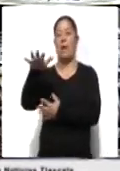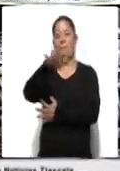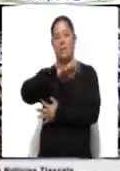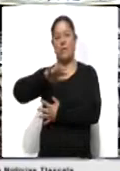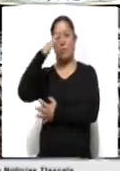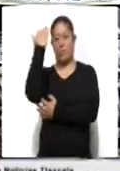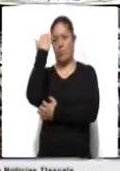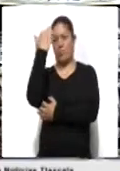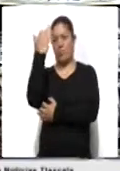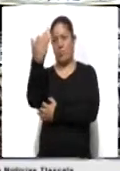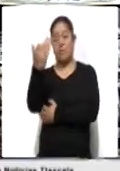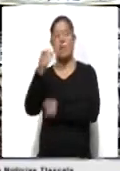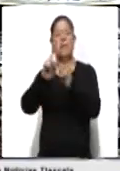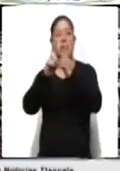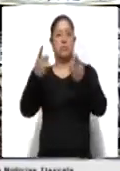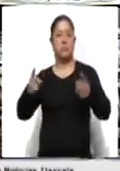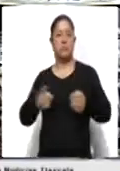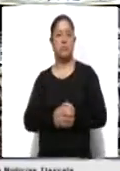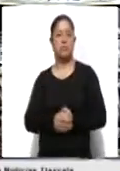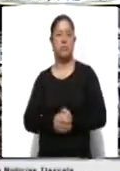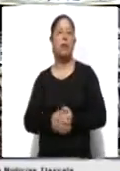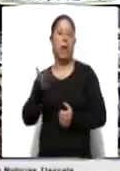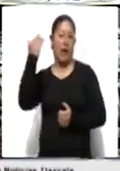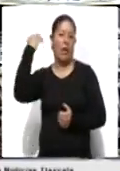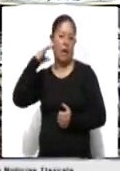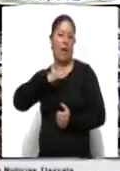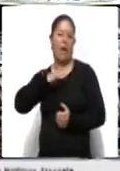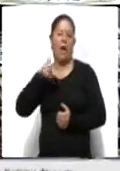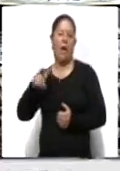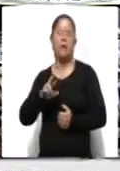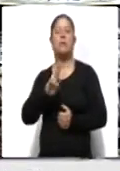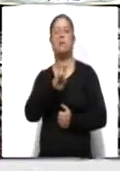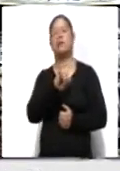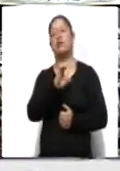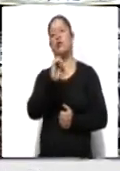el Desarrollo, que fue realizada en Río de Janeiro en